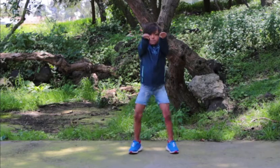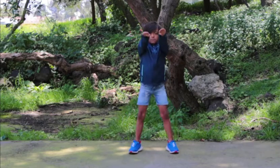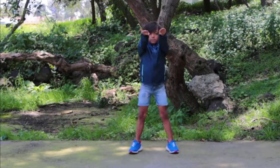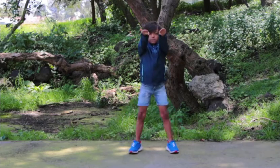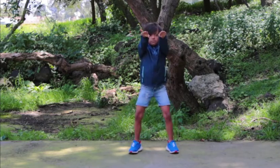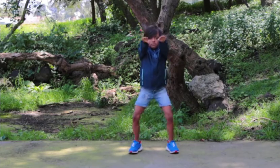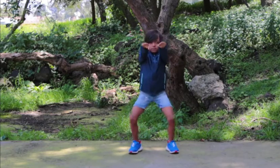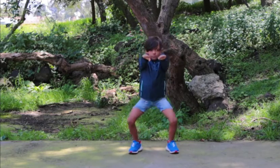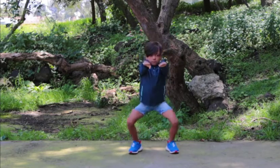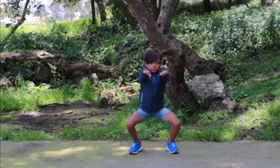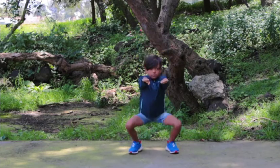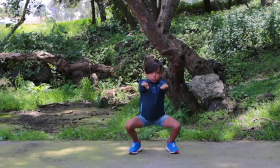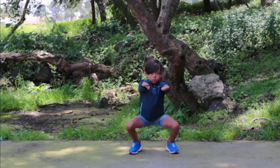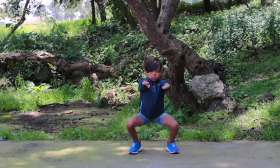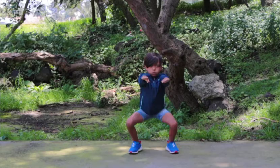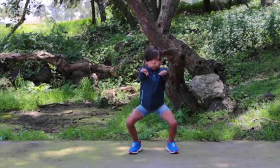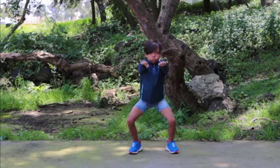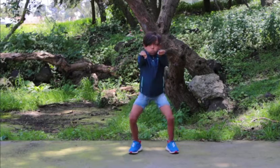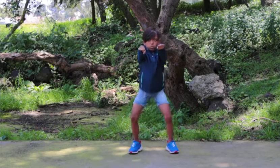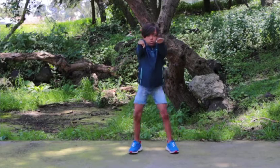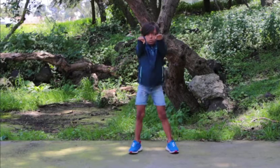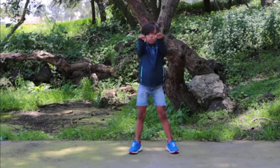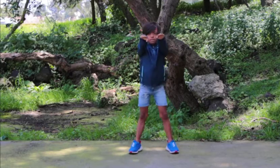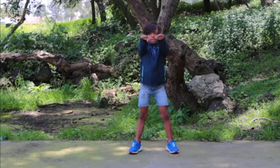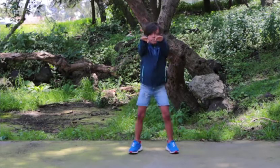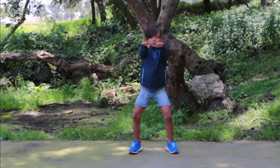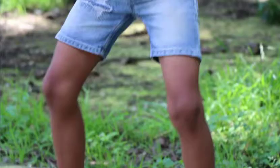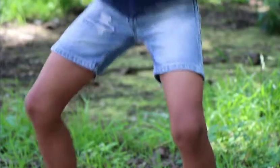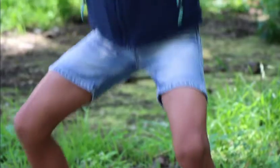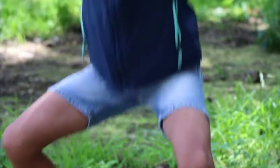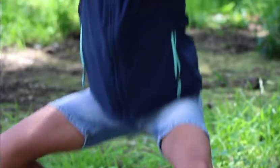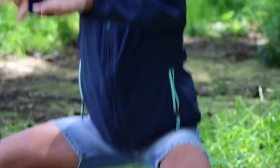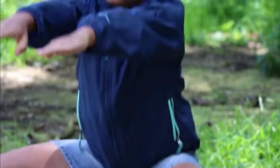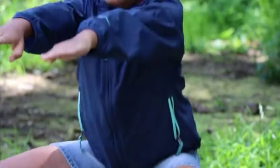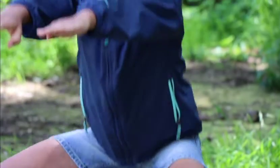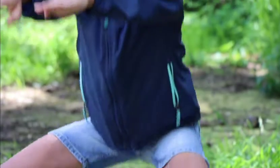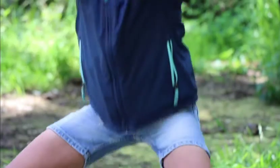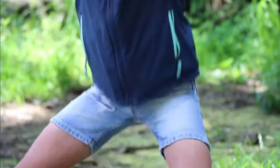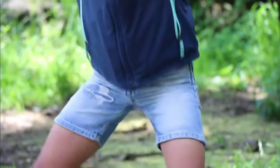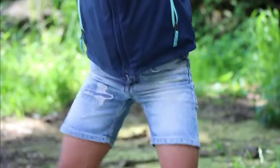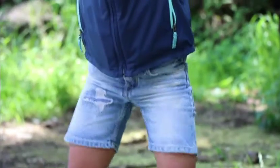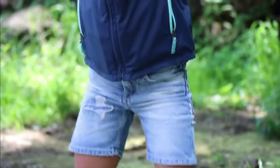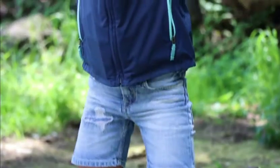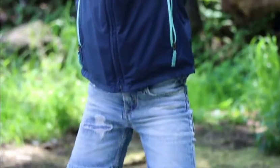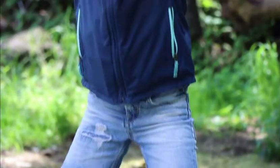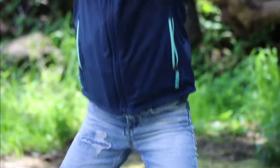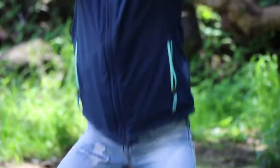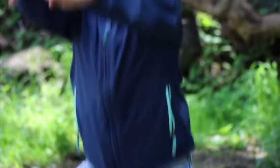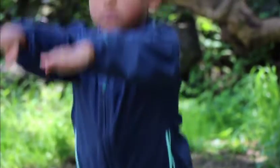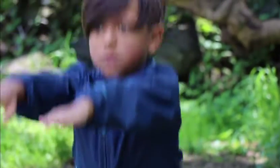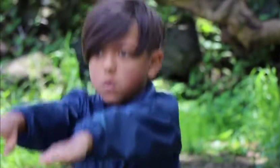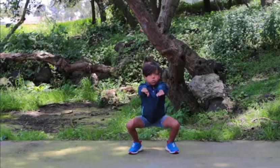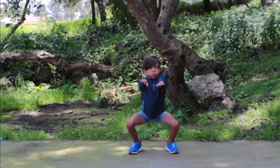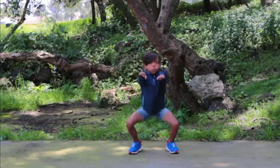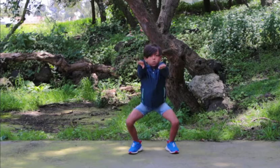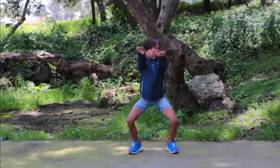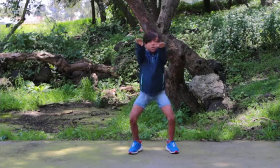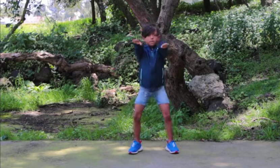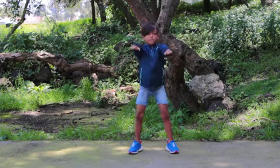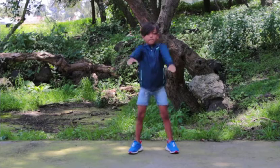otra más. Bien trabajado, respira. Bien, una más.